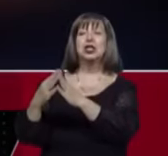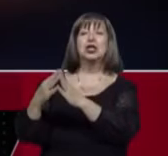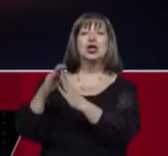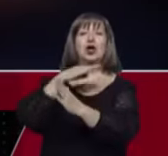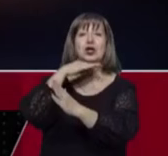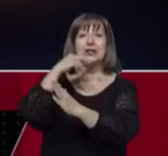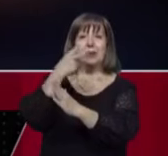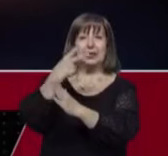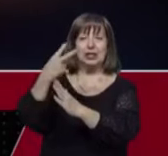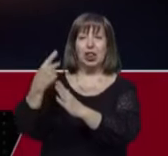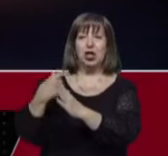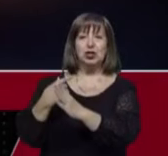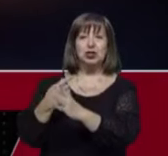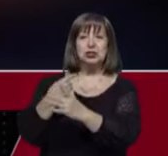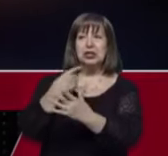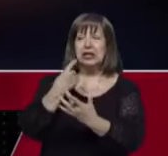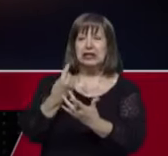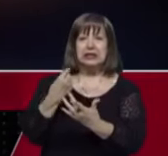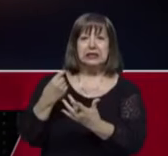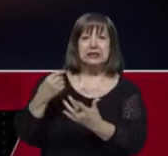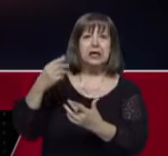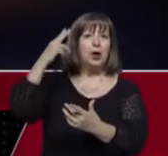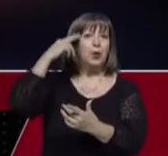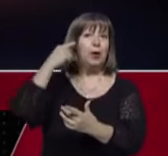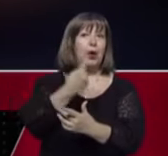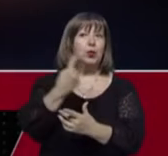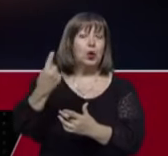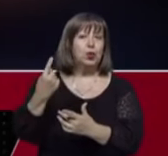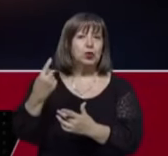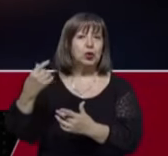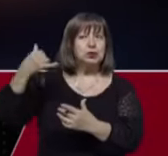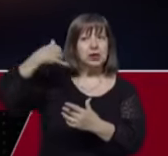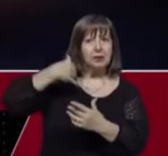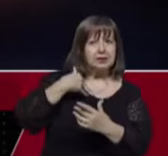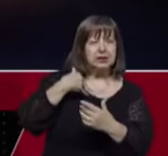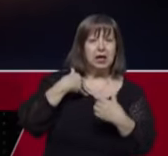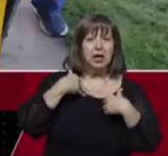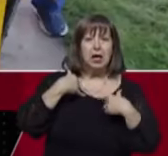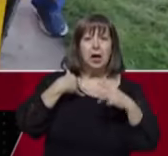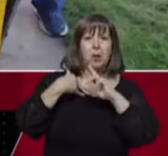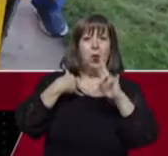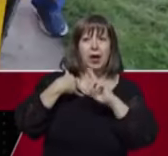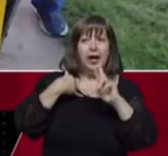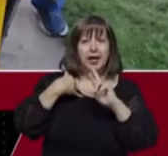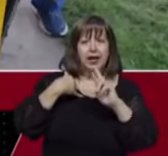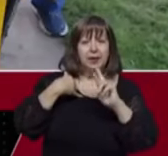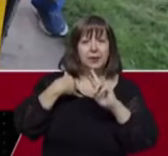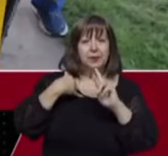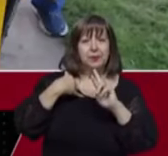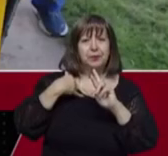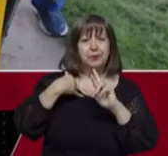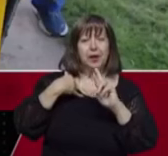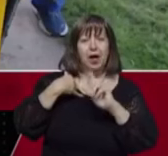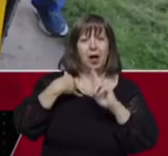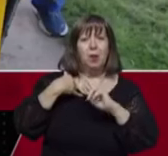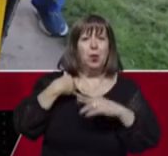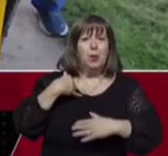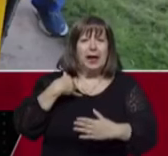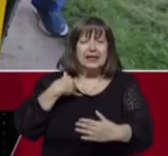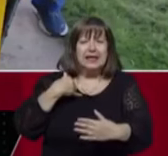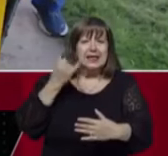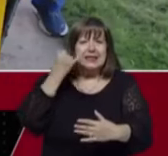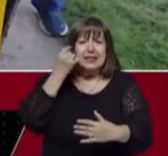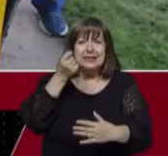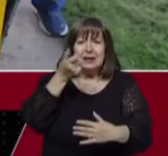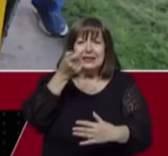Necesitábamos personal femenino porque el llamado al 911 decía que había una mujer a punto de dar a luz.